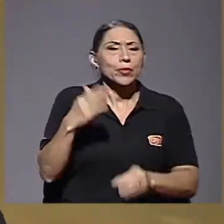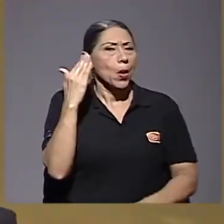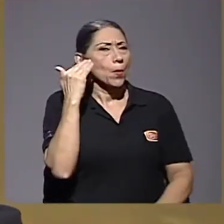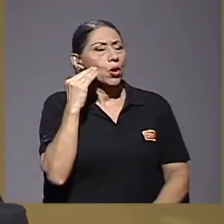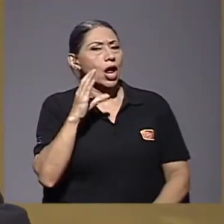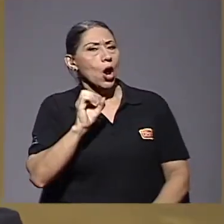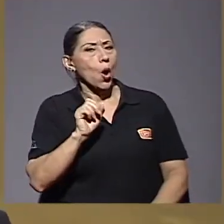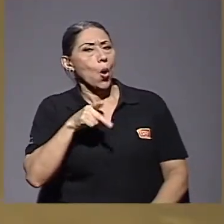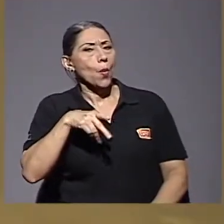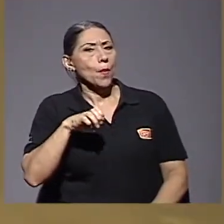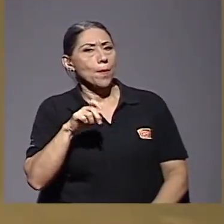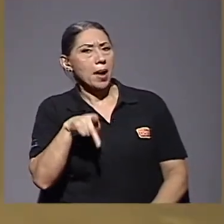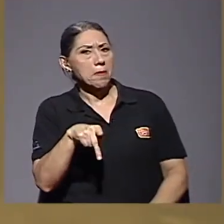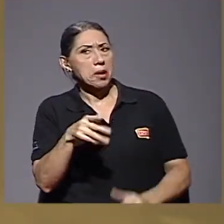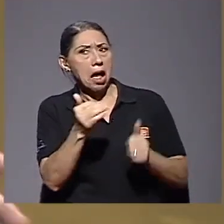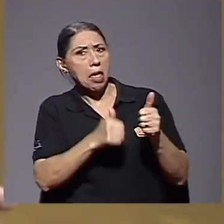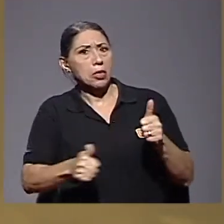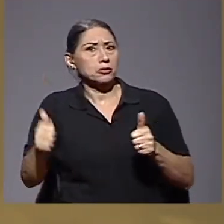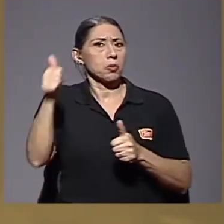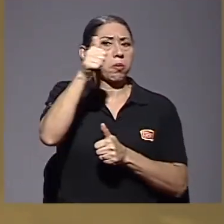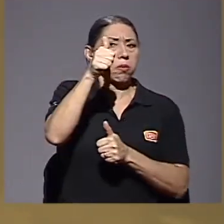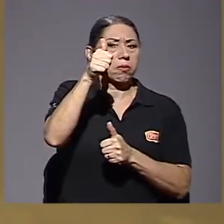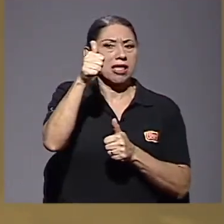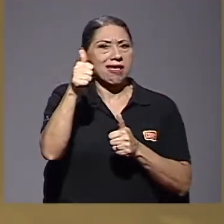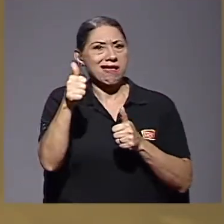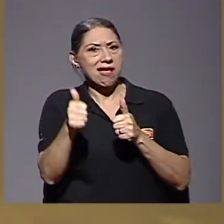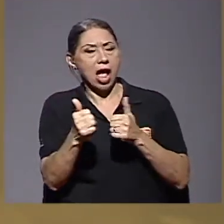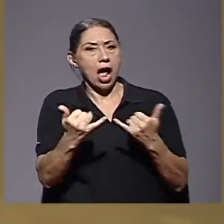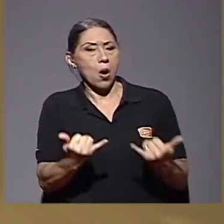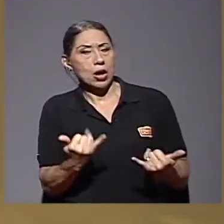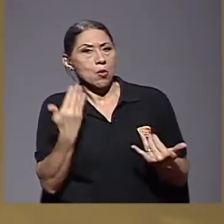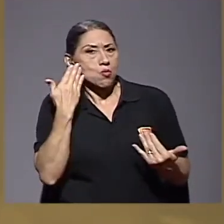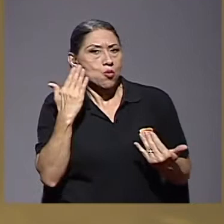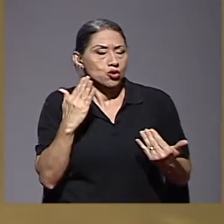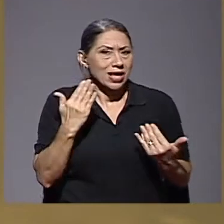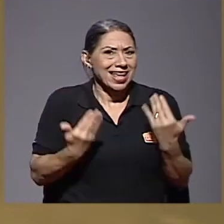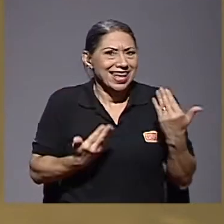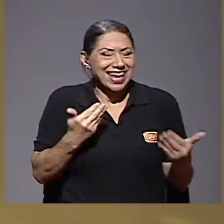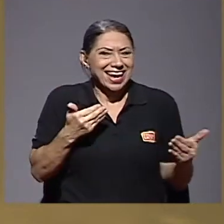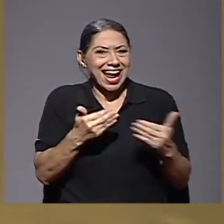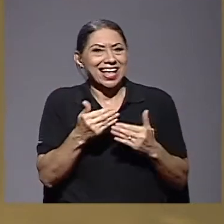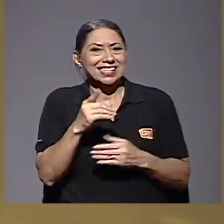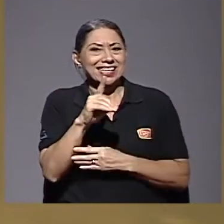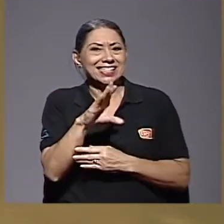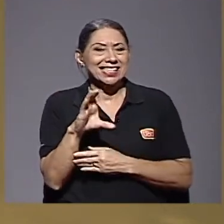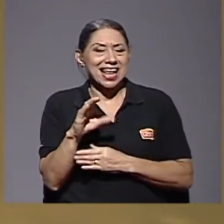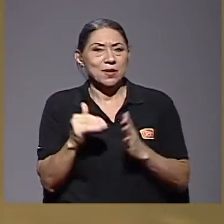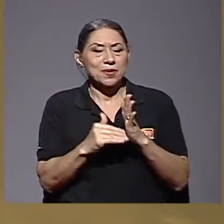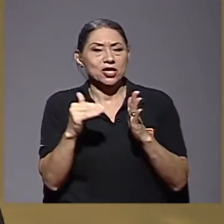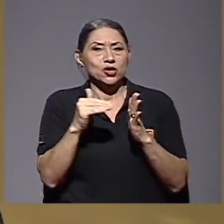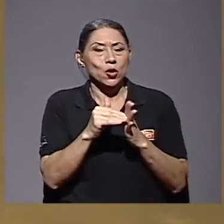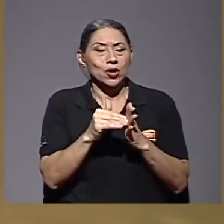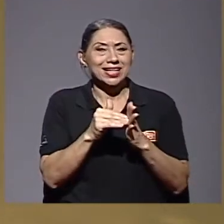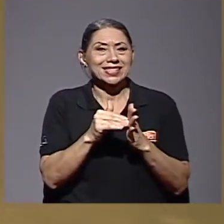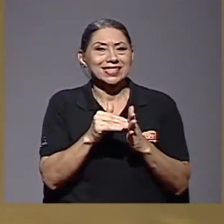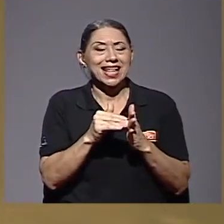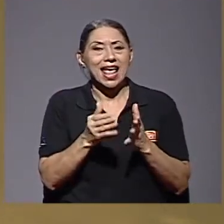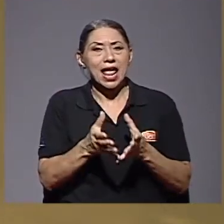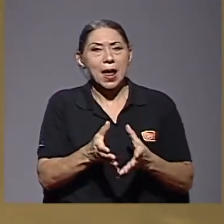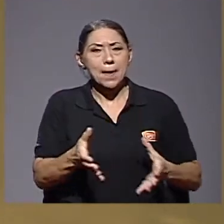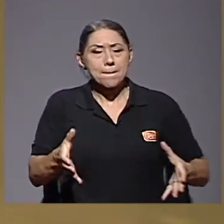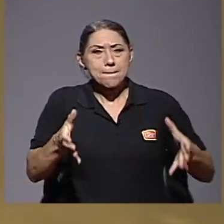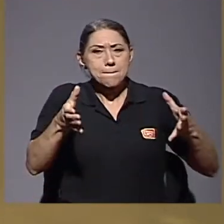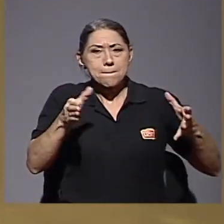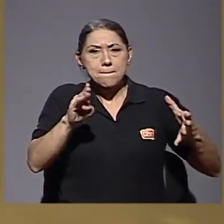esa preponderancia que tenía? Porque, bueno, actualmente, no sé, casi 100 millones de barriles que se consumen diariamente en el